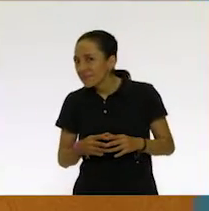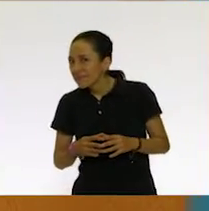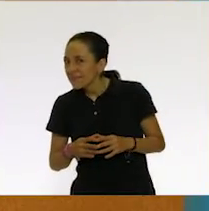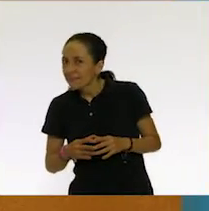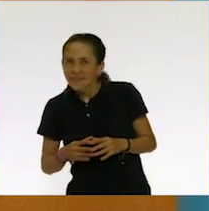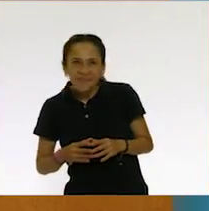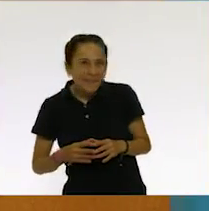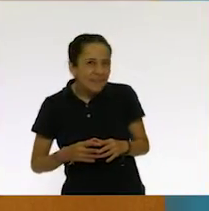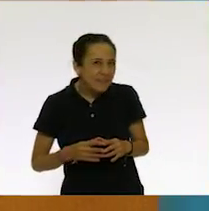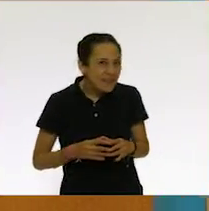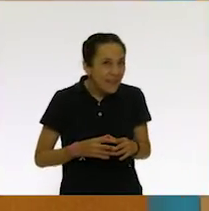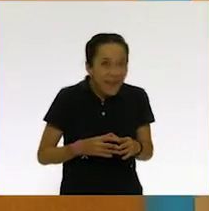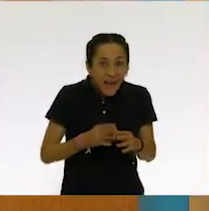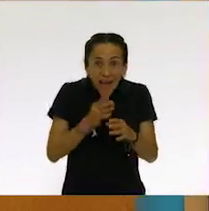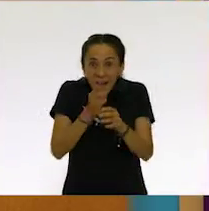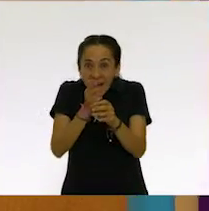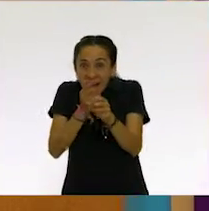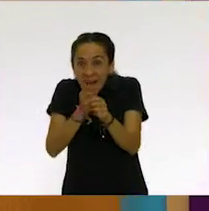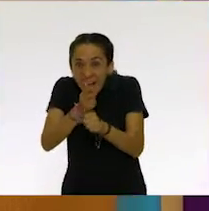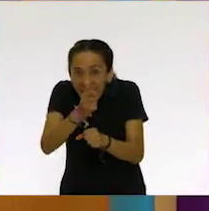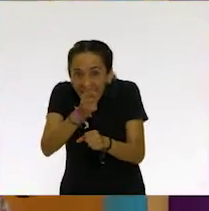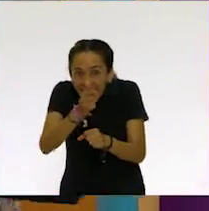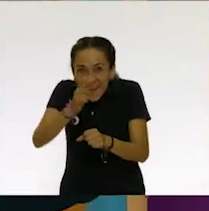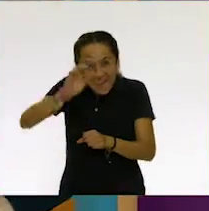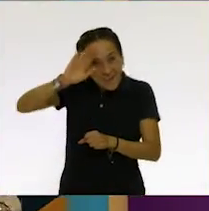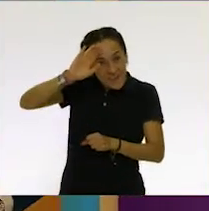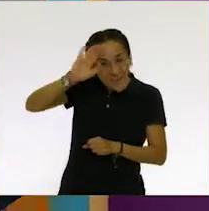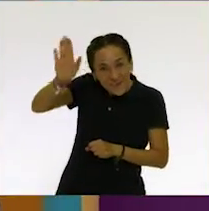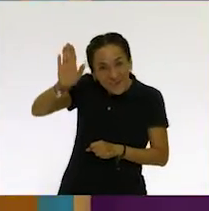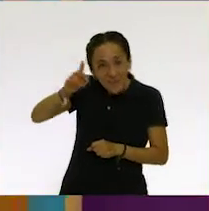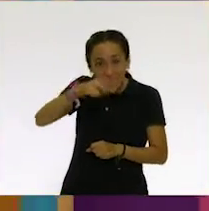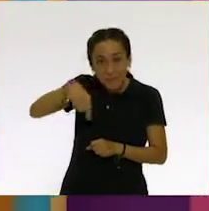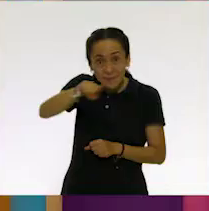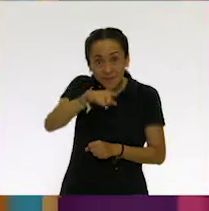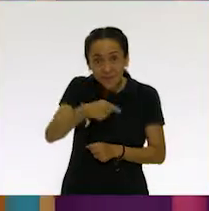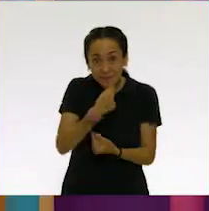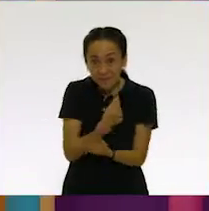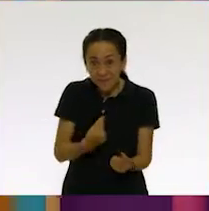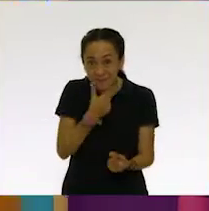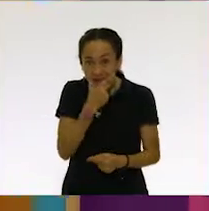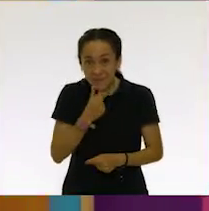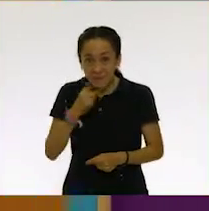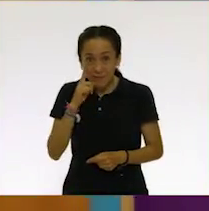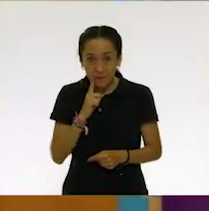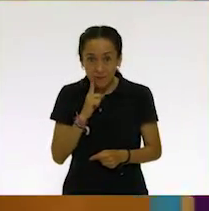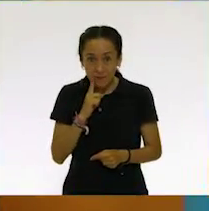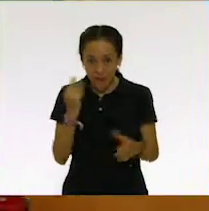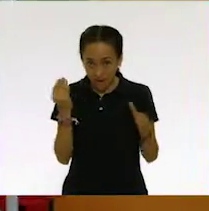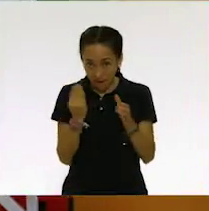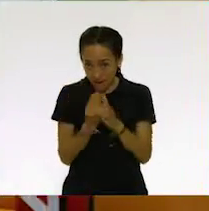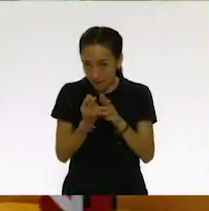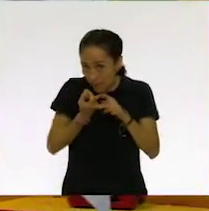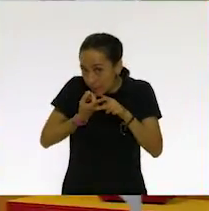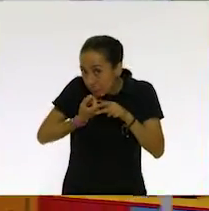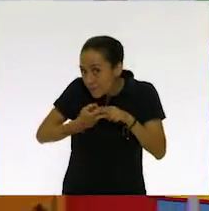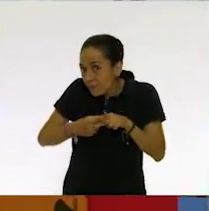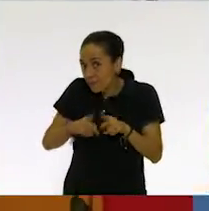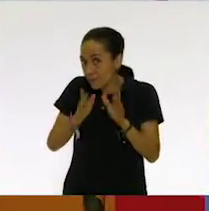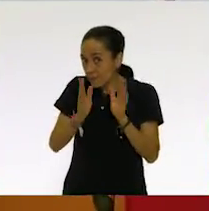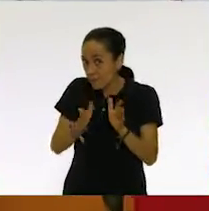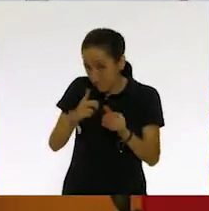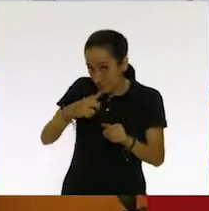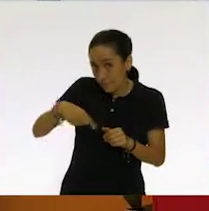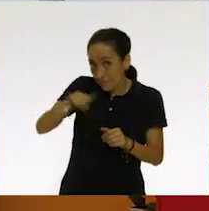¡Ya los vi! ¿Están listos y listas para empezar su clase? ¡Qué bueno! ¡Me da mucho gusto! Antes de iniciar,